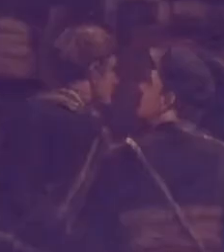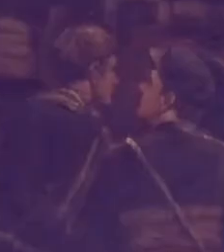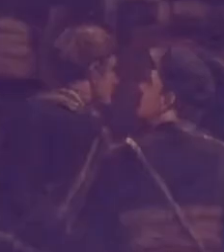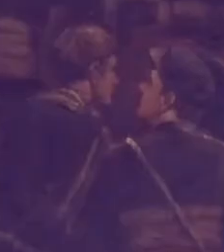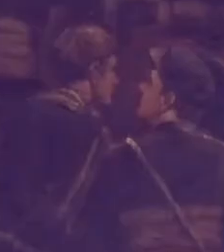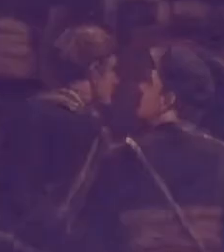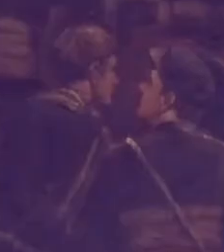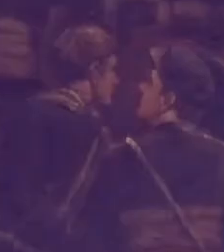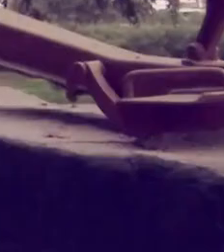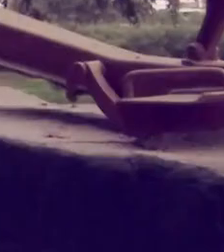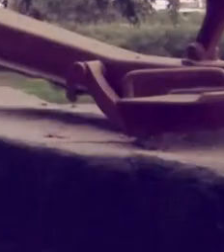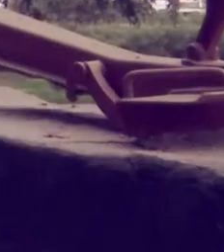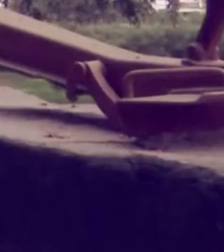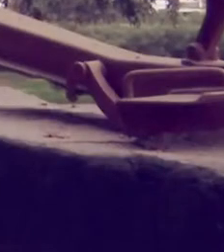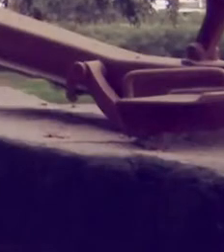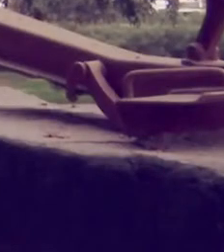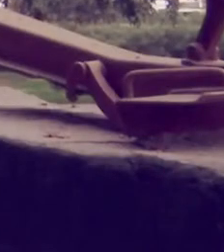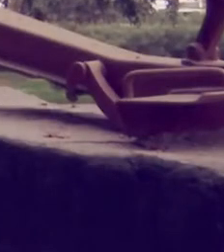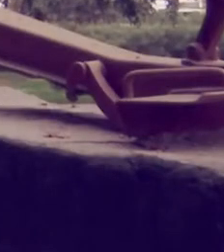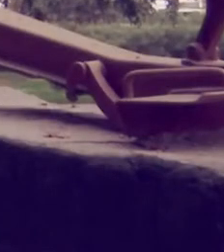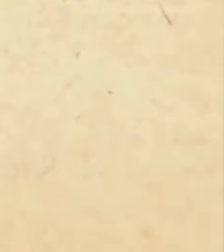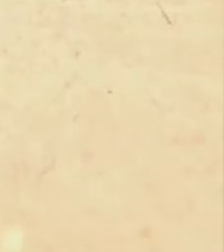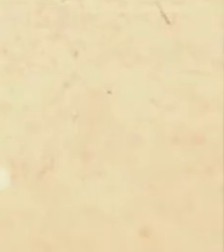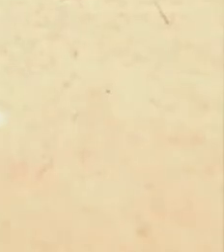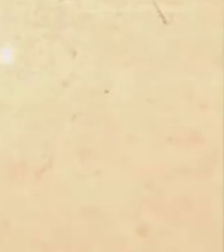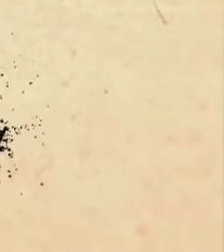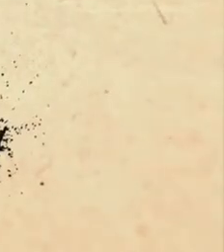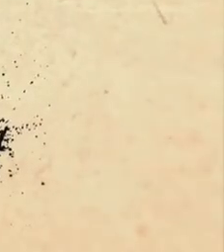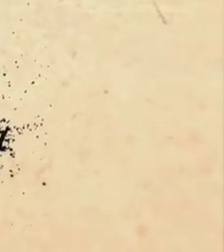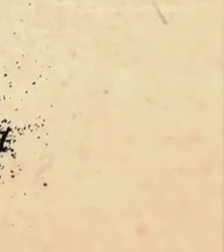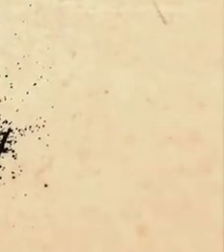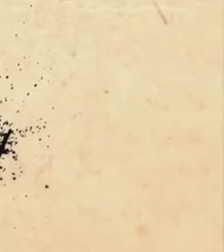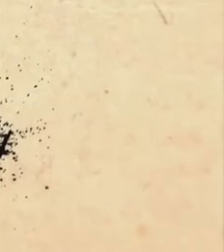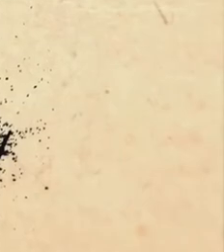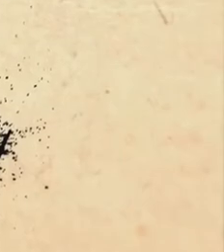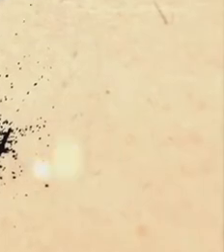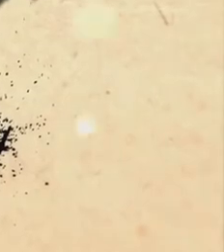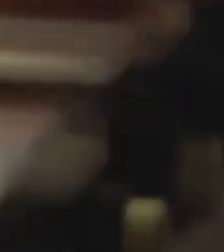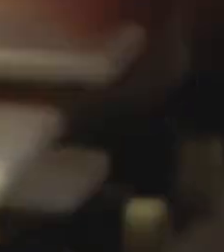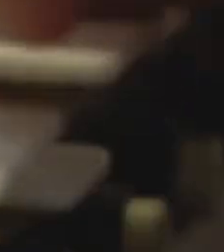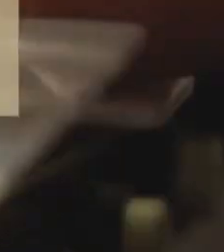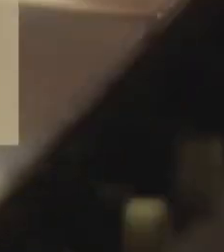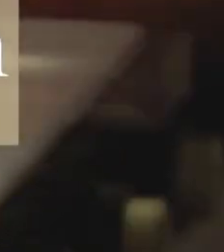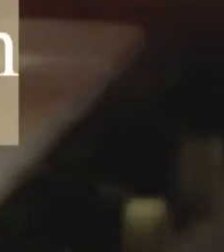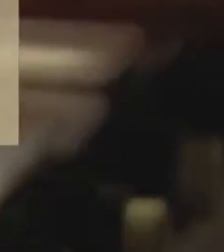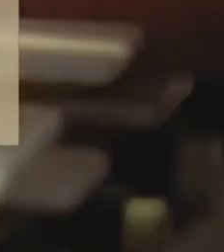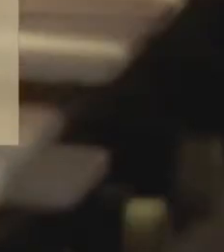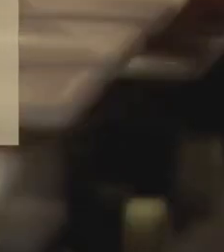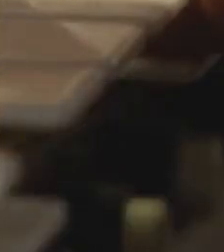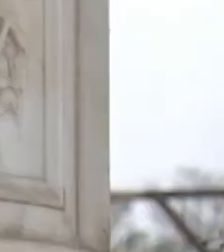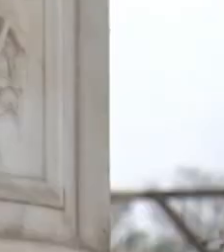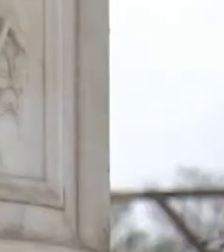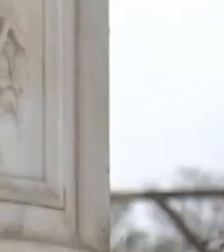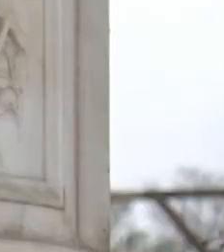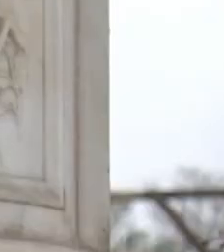manera esa unión ante la adversidad. Libres e independientes, de lunes a viernes en doble horario por la señal